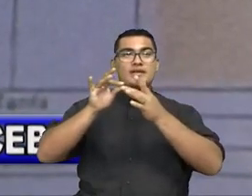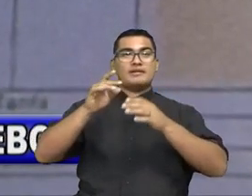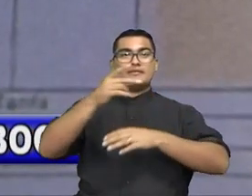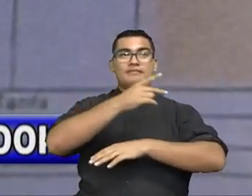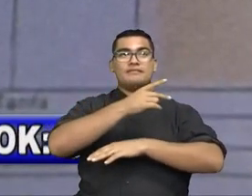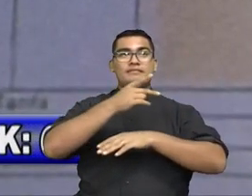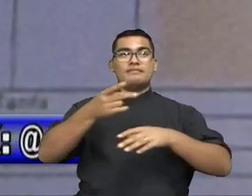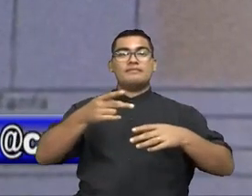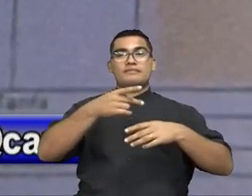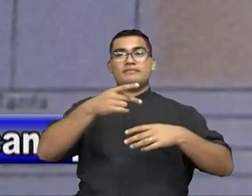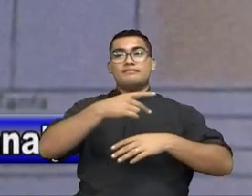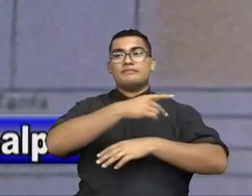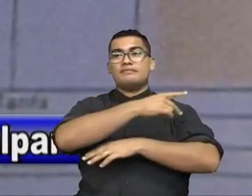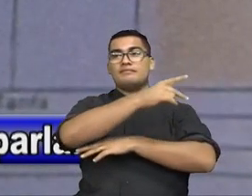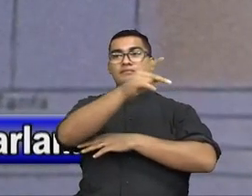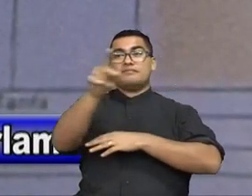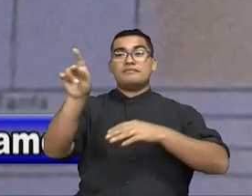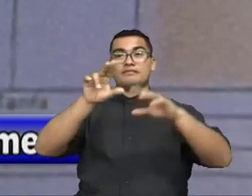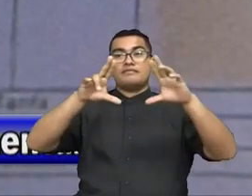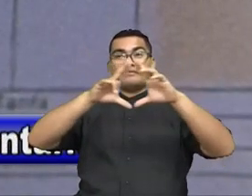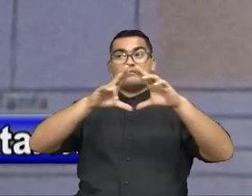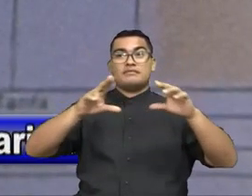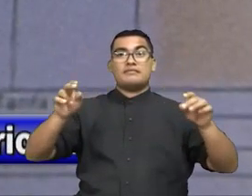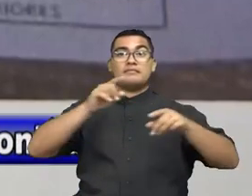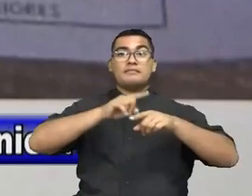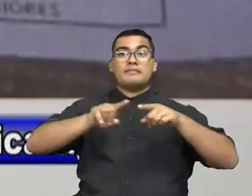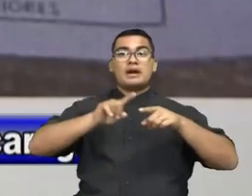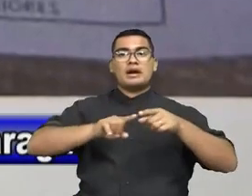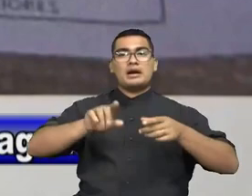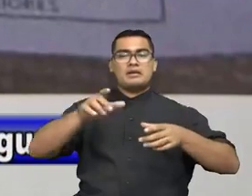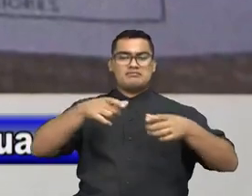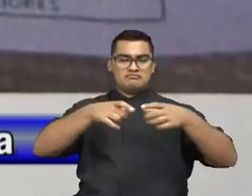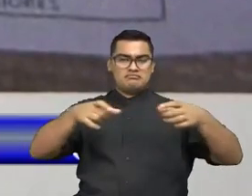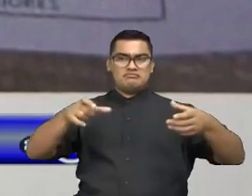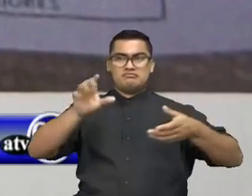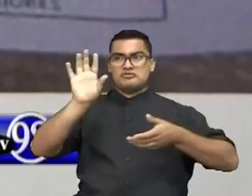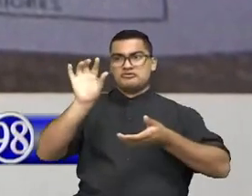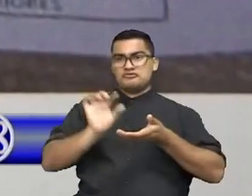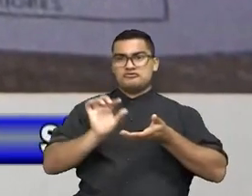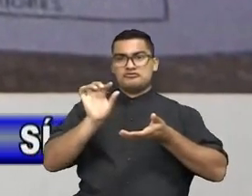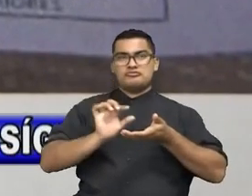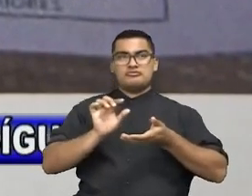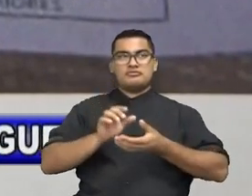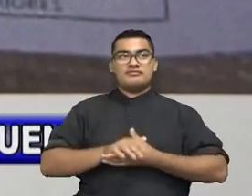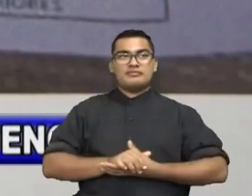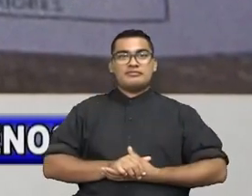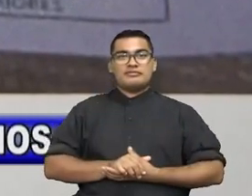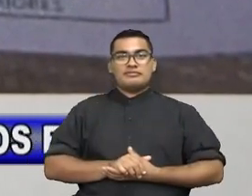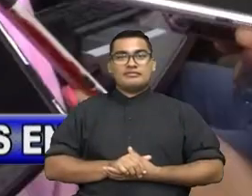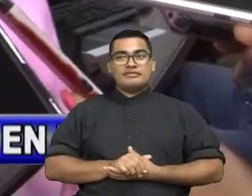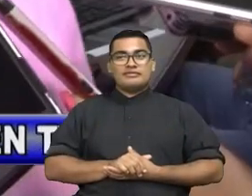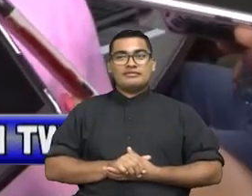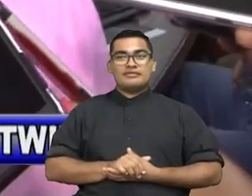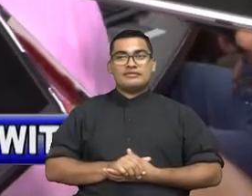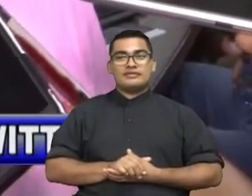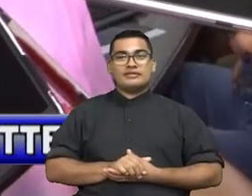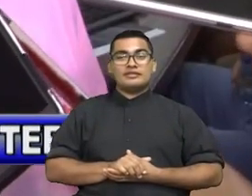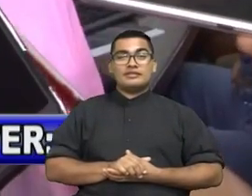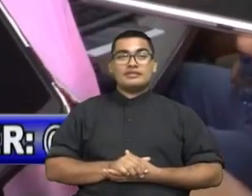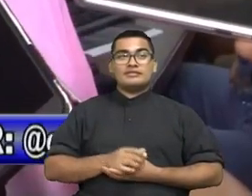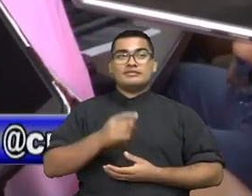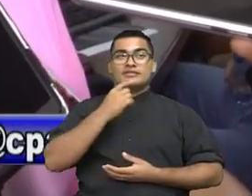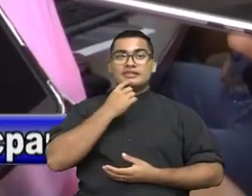nicaragüenses que pagan una suma irrisoria en la factura de energía eléctrica. Y que esos que son